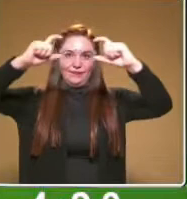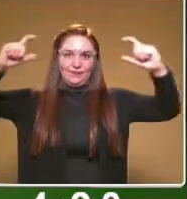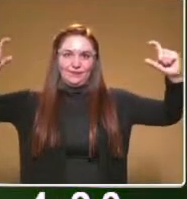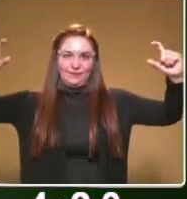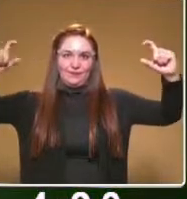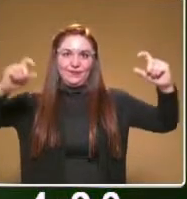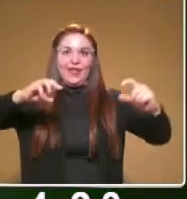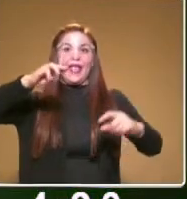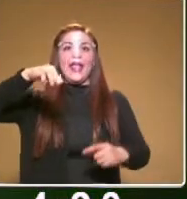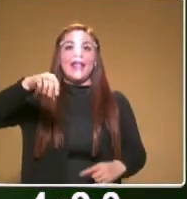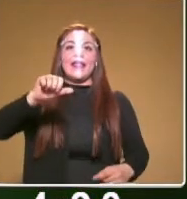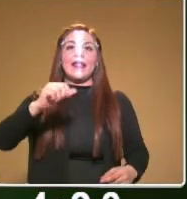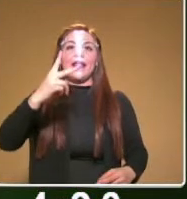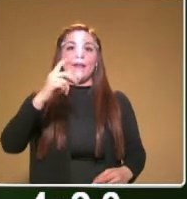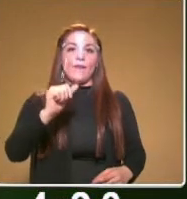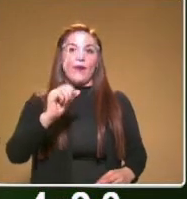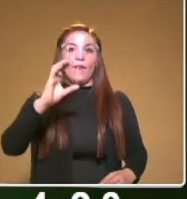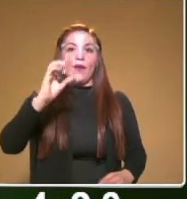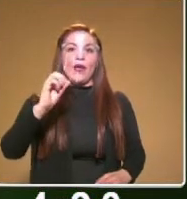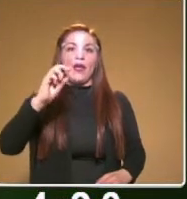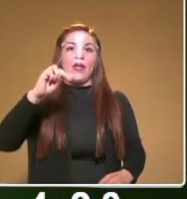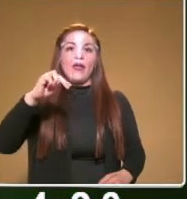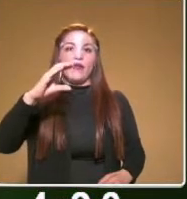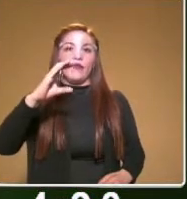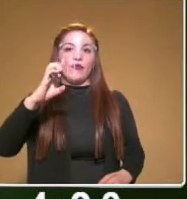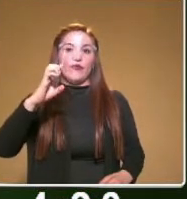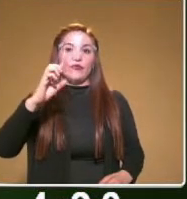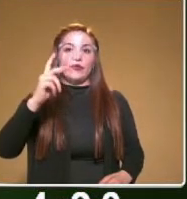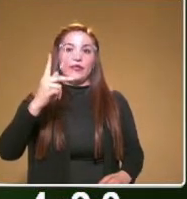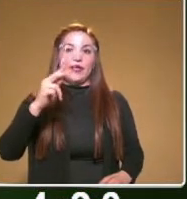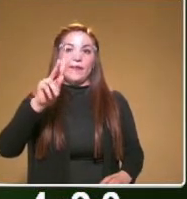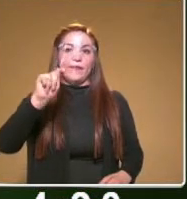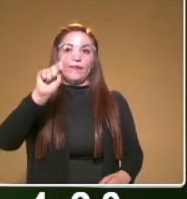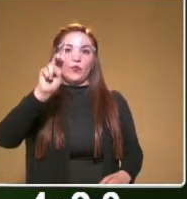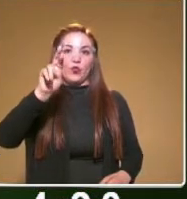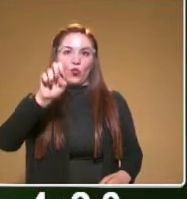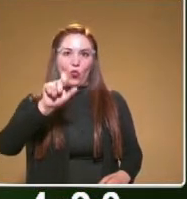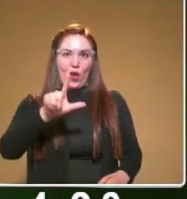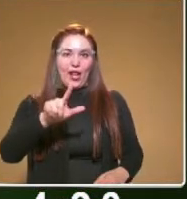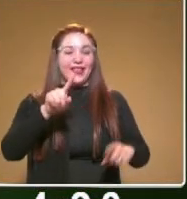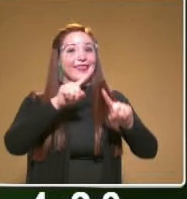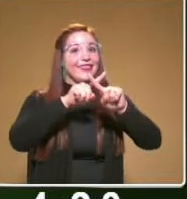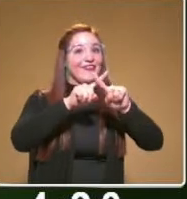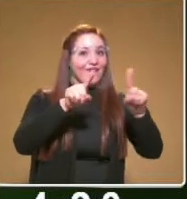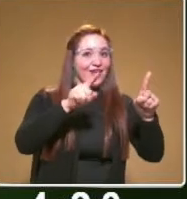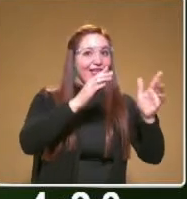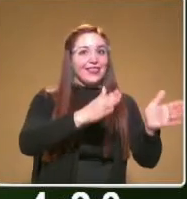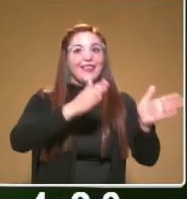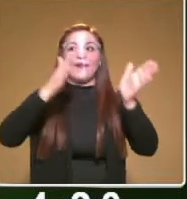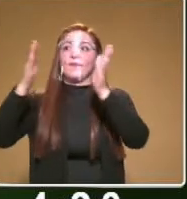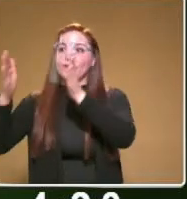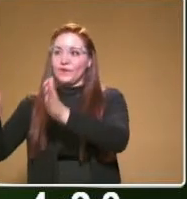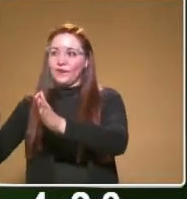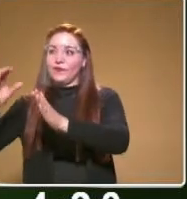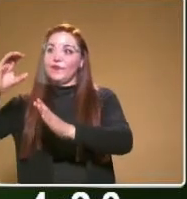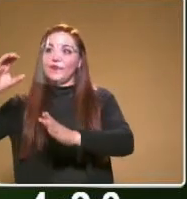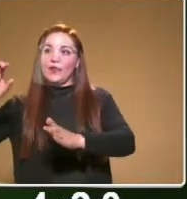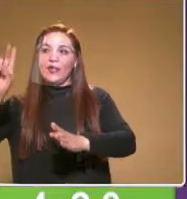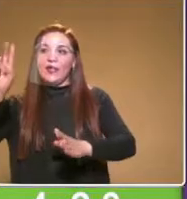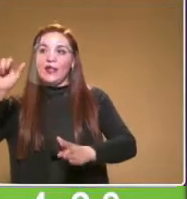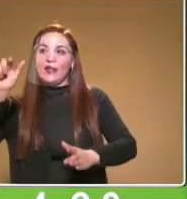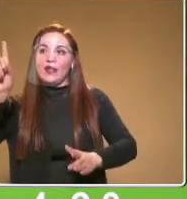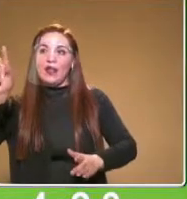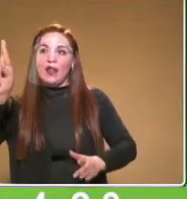mapa conceptual, pero sin embargo, maestra, más bien aquí en el cuadro sinóptico se encuentra a la